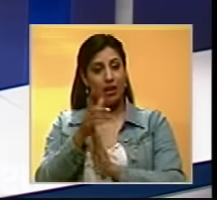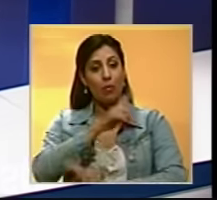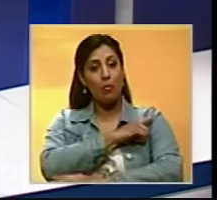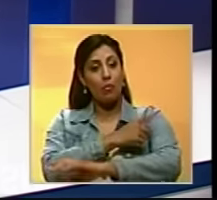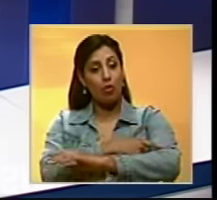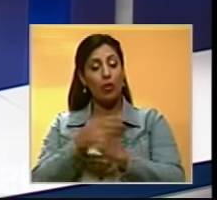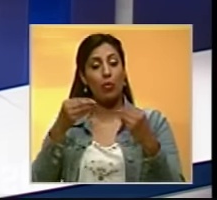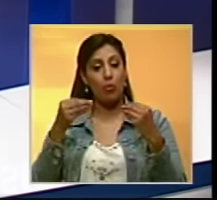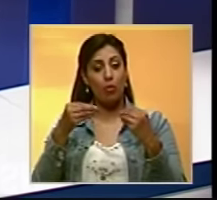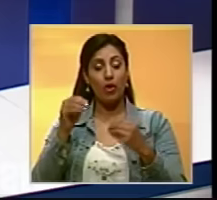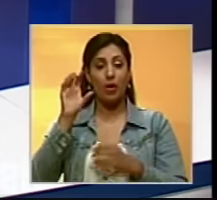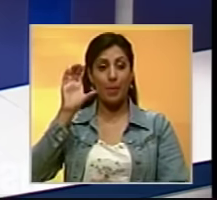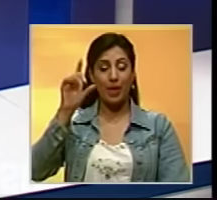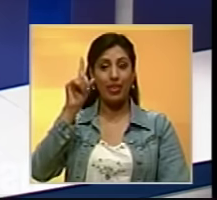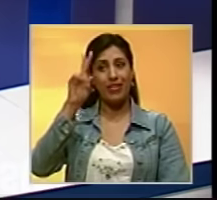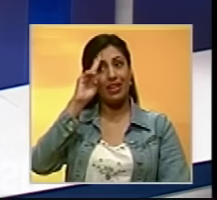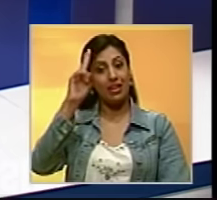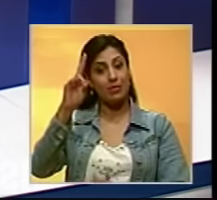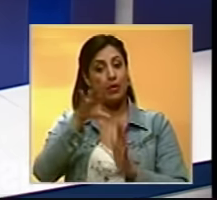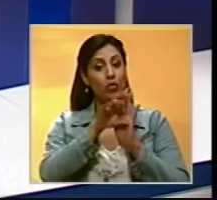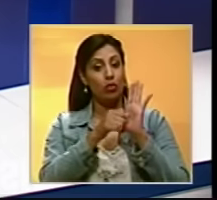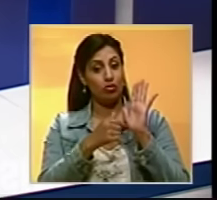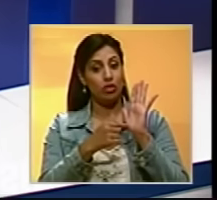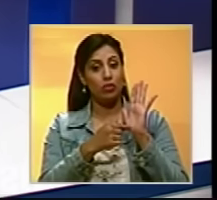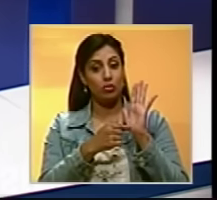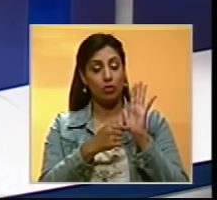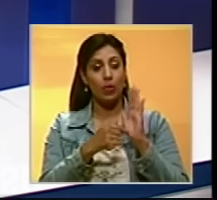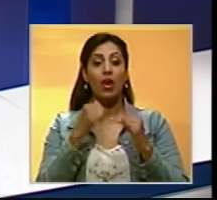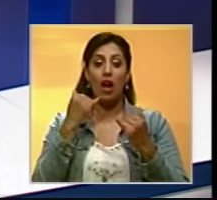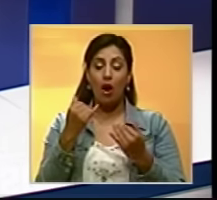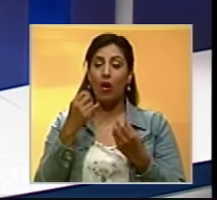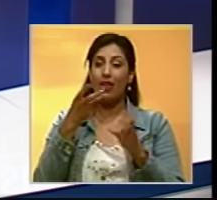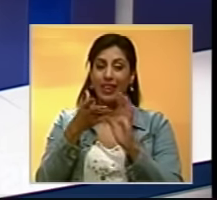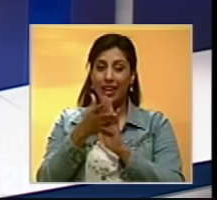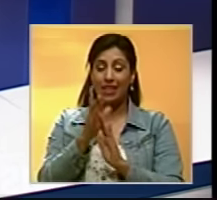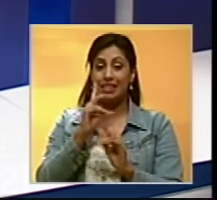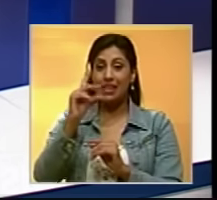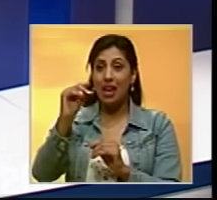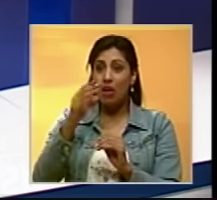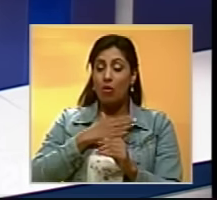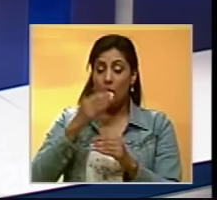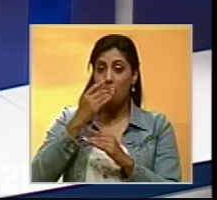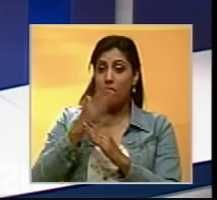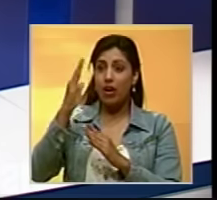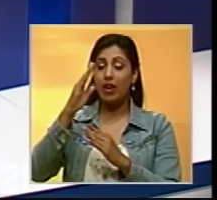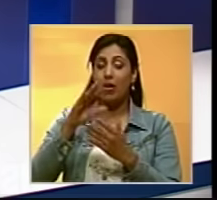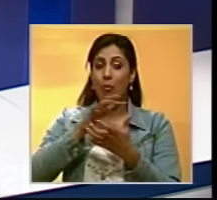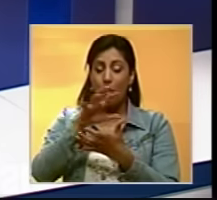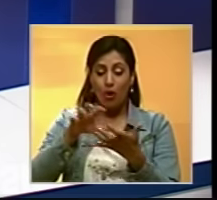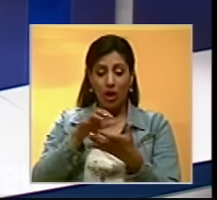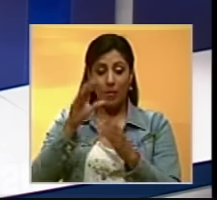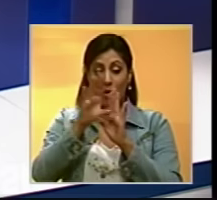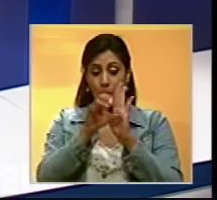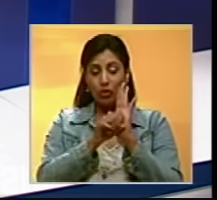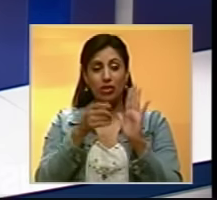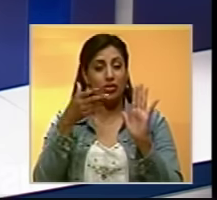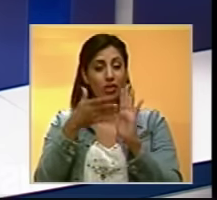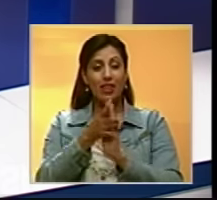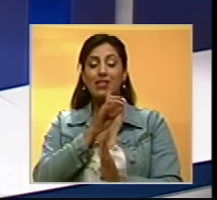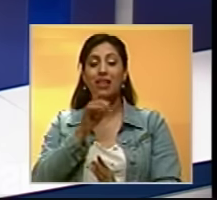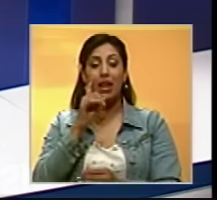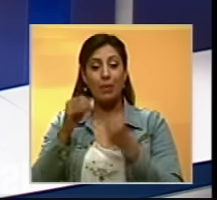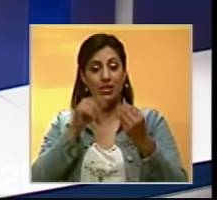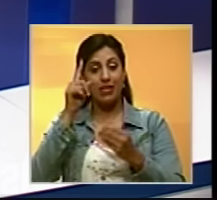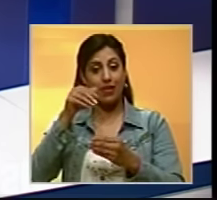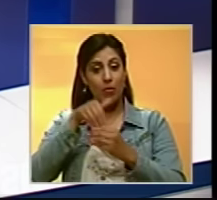poderes públicos de la nación a respetar la Constitución de la república aseguran que la salida constitucional a la crisis que enfrenta el país es la